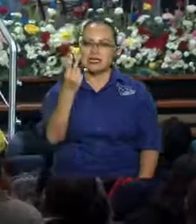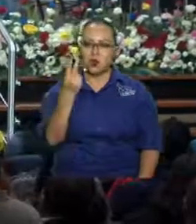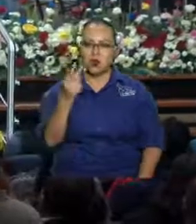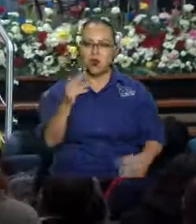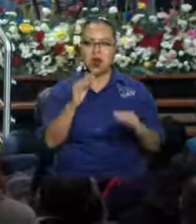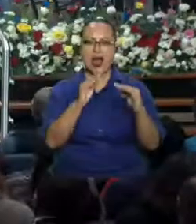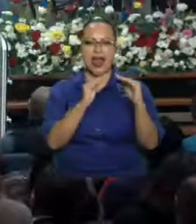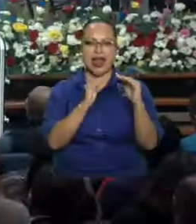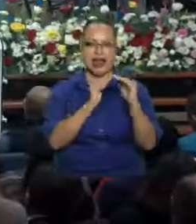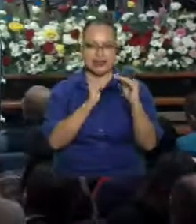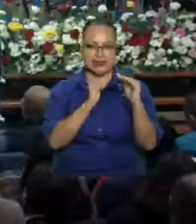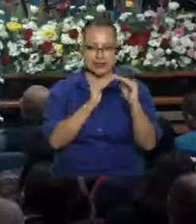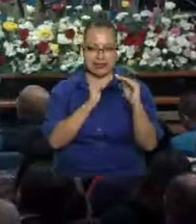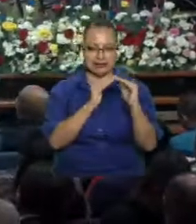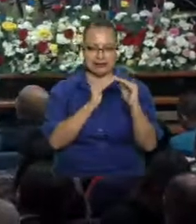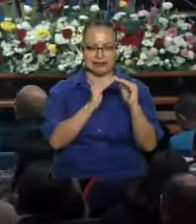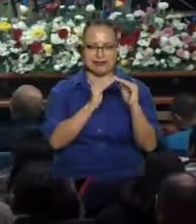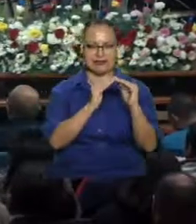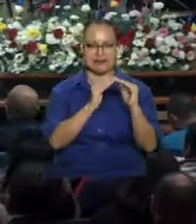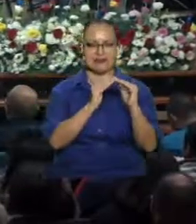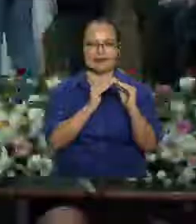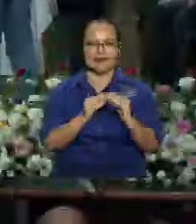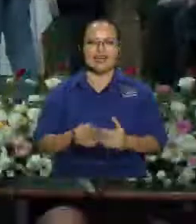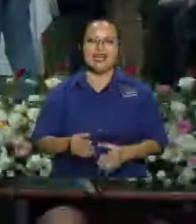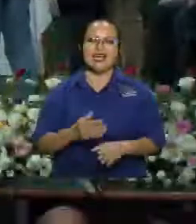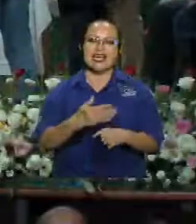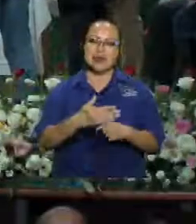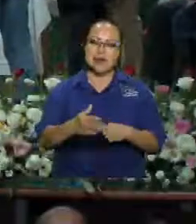Casa. Va, denle la casa, pues.